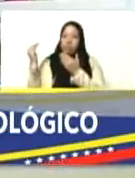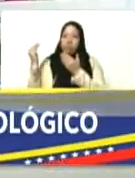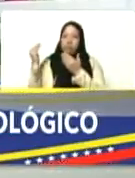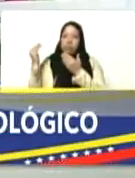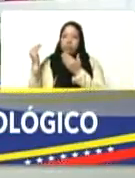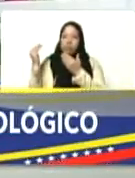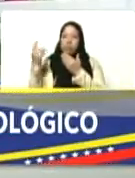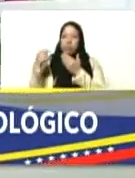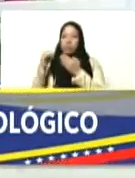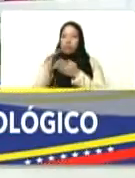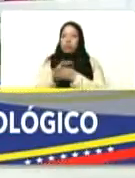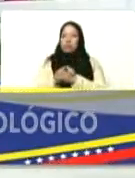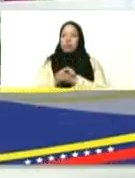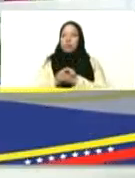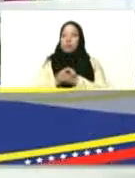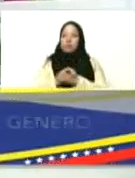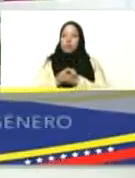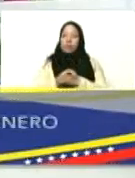Diva